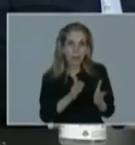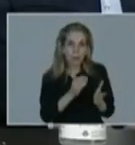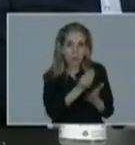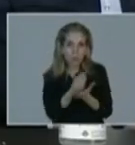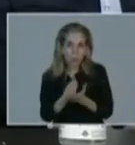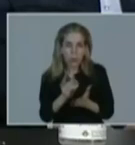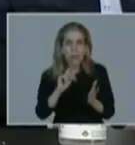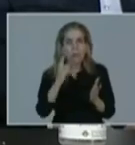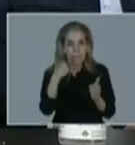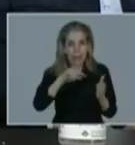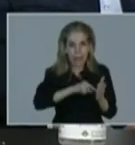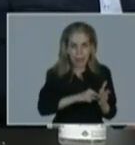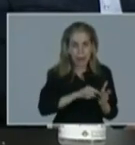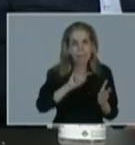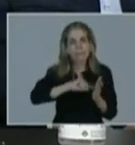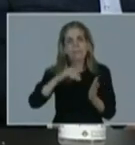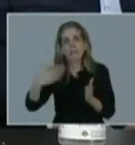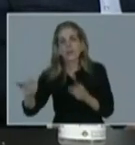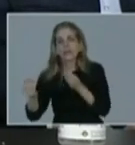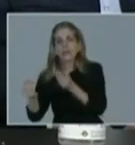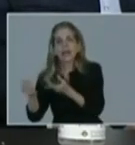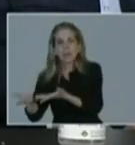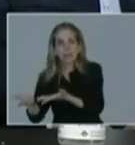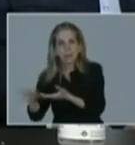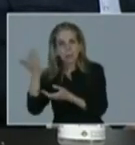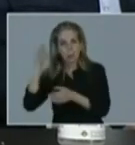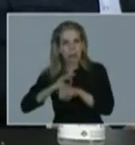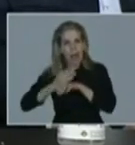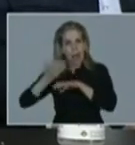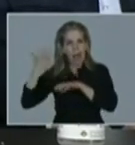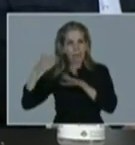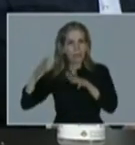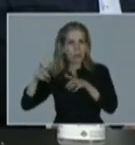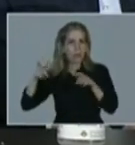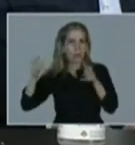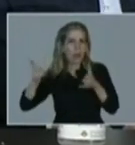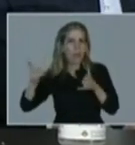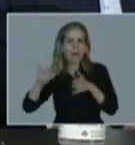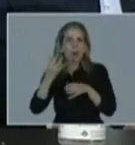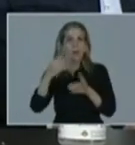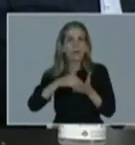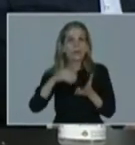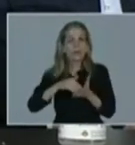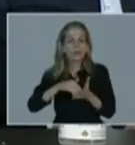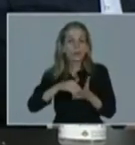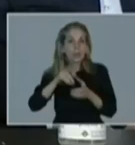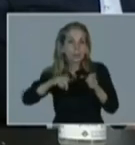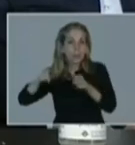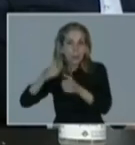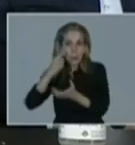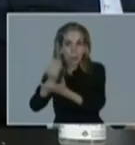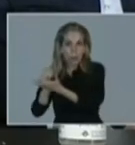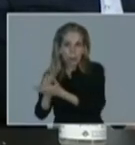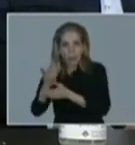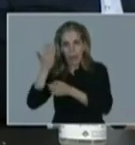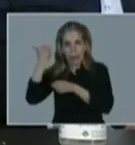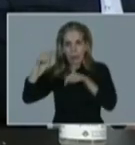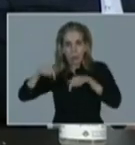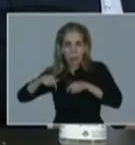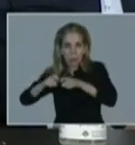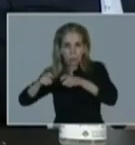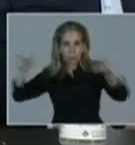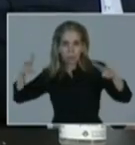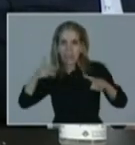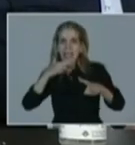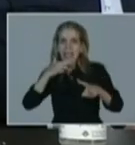de este año, el presidente, discrecionalmente, de recursos extra, le dio 80 mil millones de pesos a la provincia